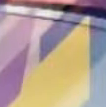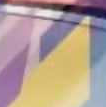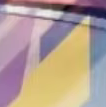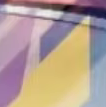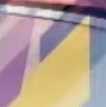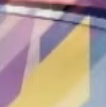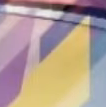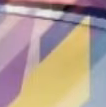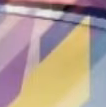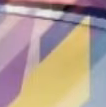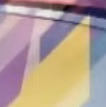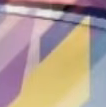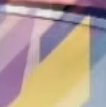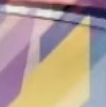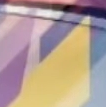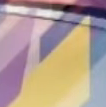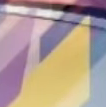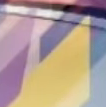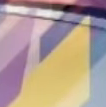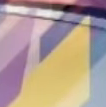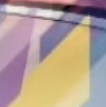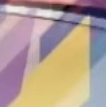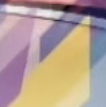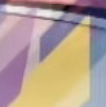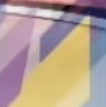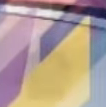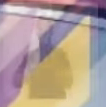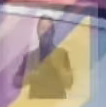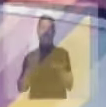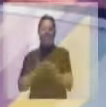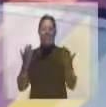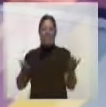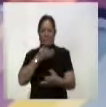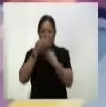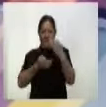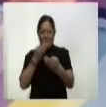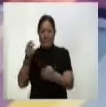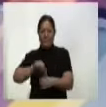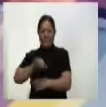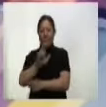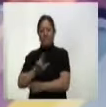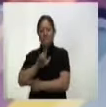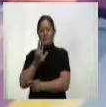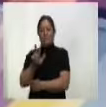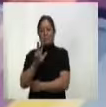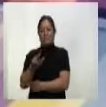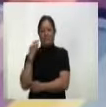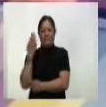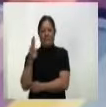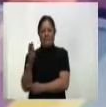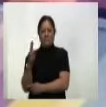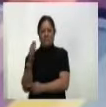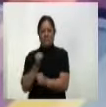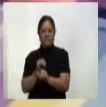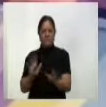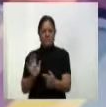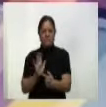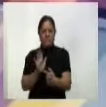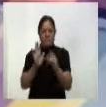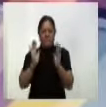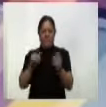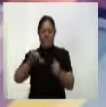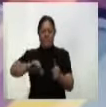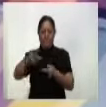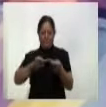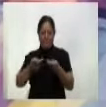tal? Muy buenas tardes, bienvenidas y bienvenidos a la segunda emisión de Ahora Noticias. Hoy es martes 18 de mayo y esta es la información que le tenemos preparada